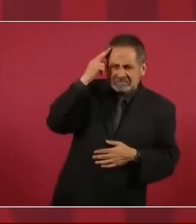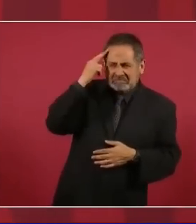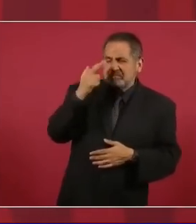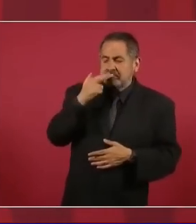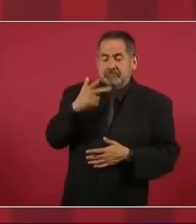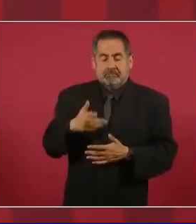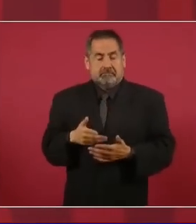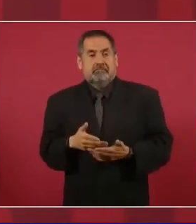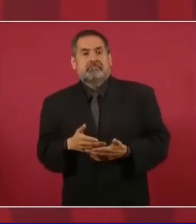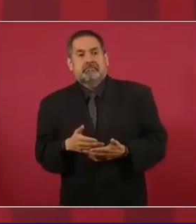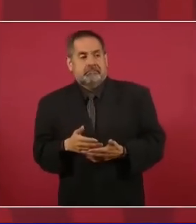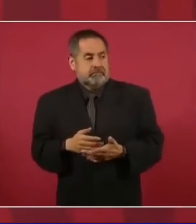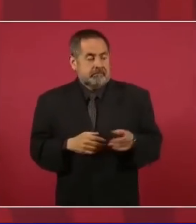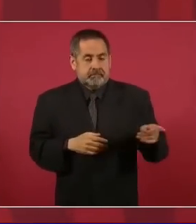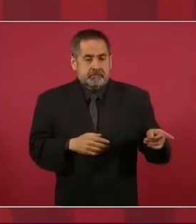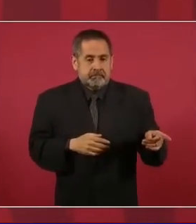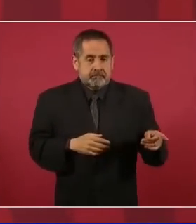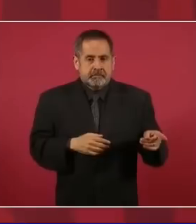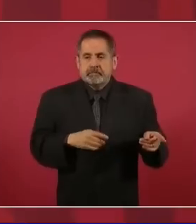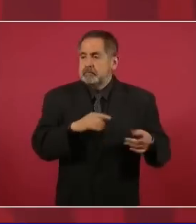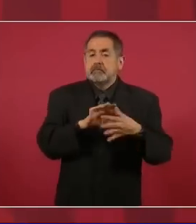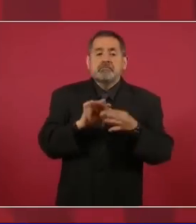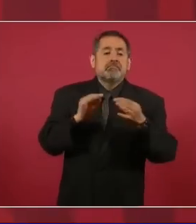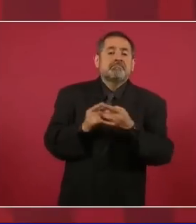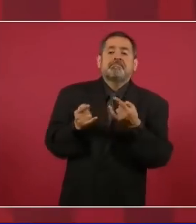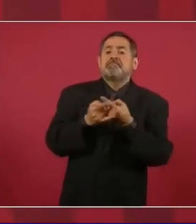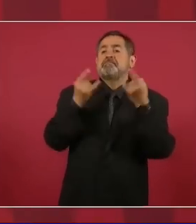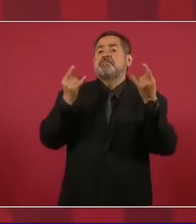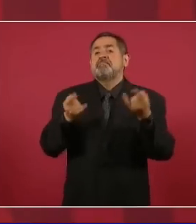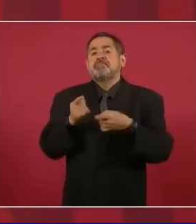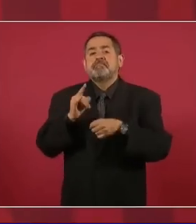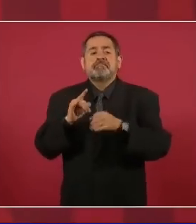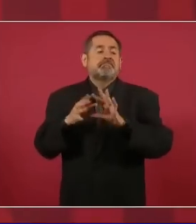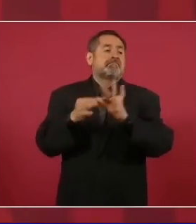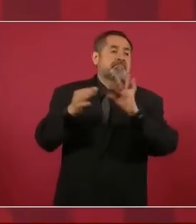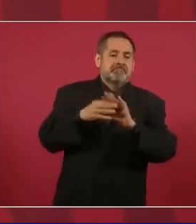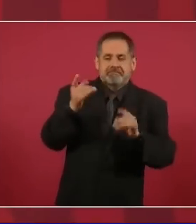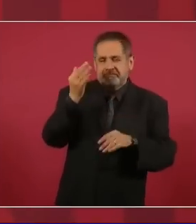y crearon leyendas,